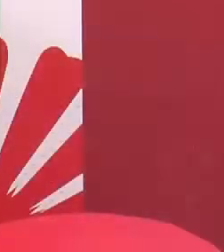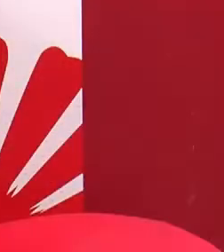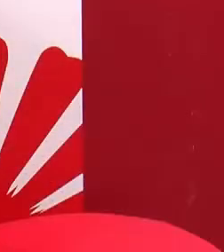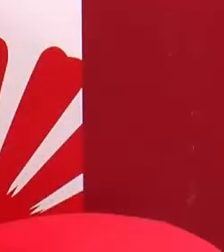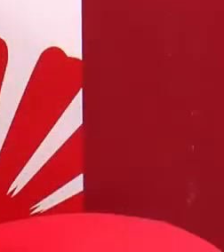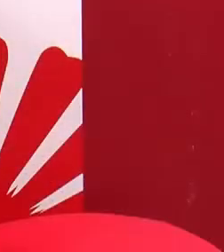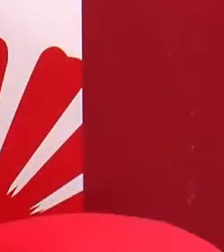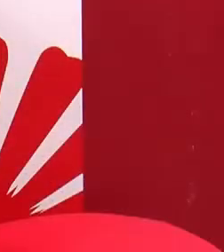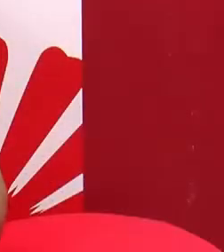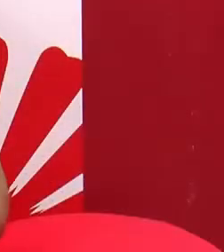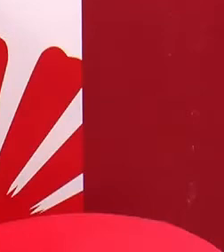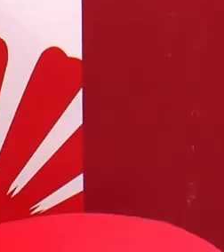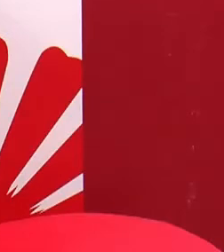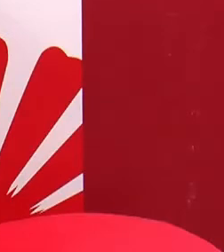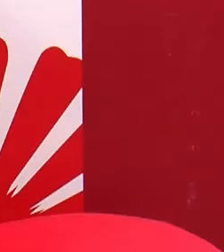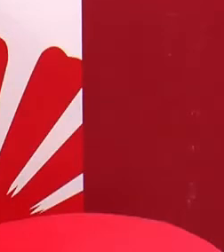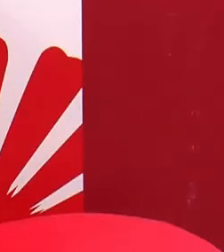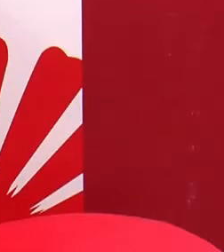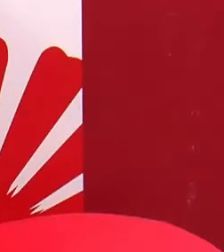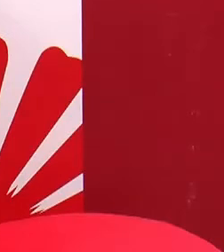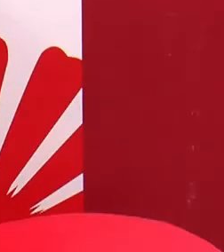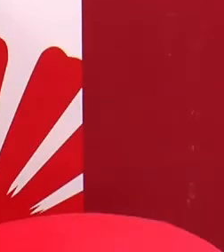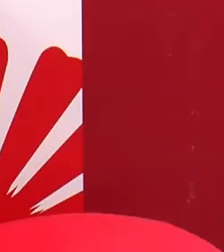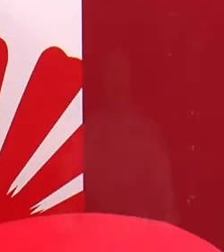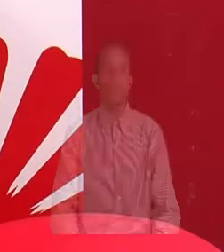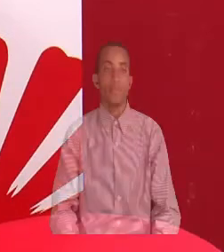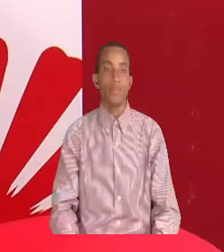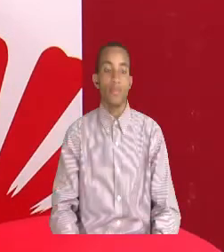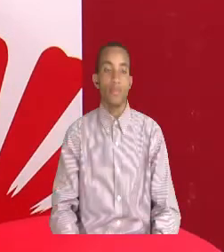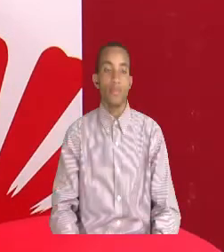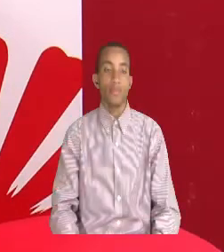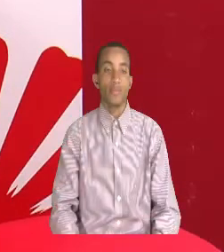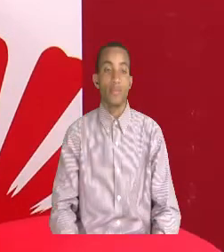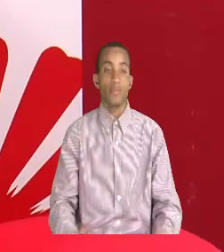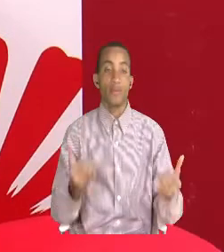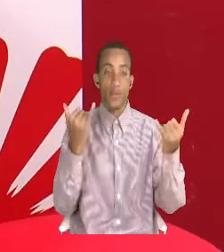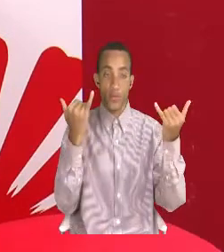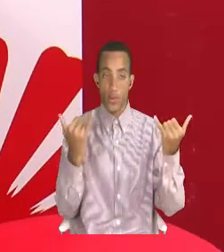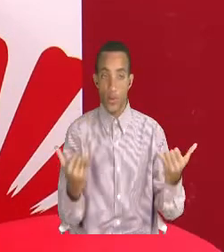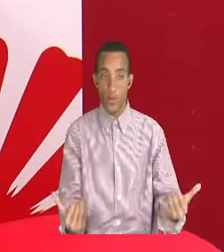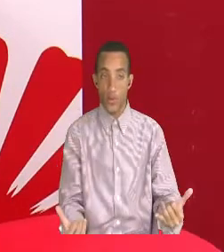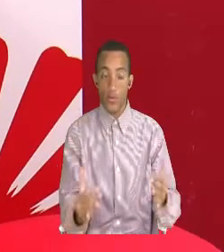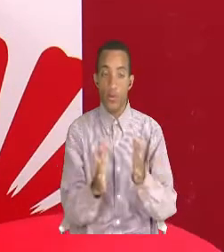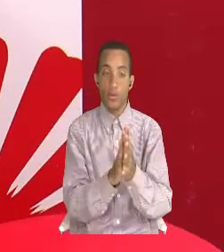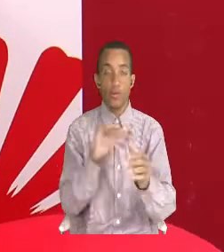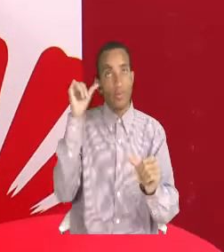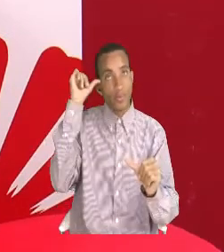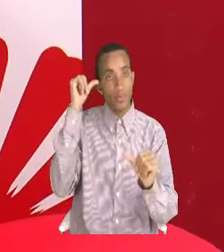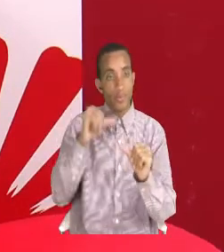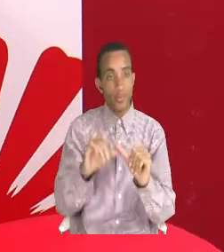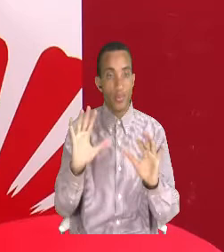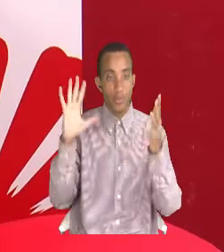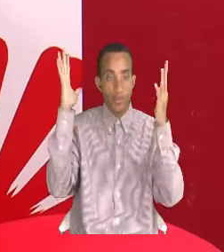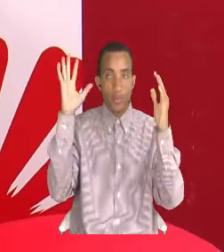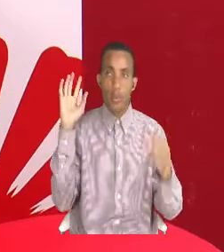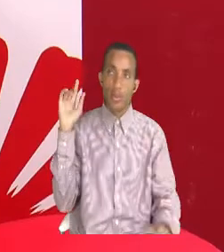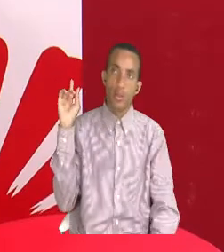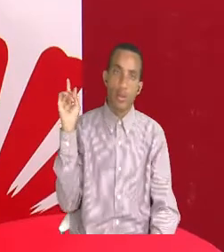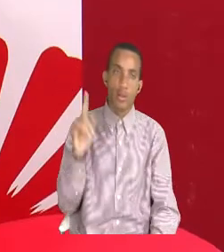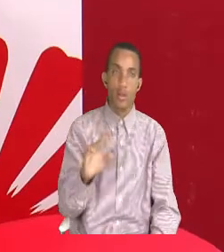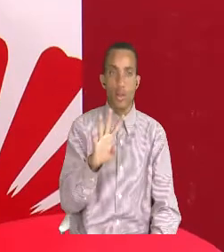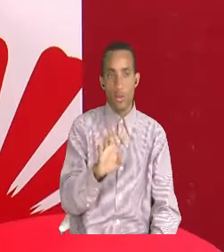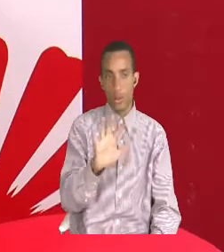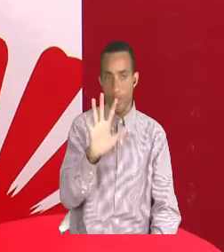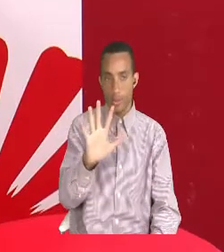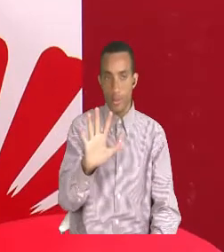Hoy, en el marco del aniversario de Barranca Bermeja, 95 años de vida municipal, nuestra compañera Kiara estuvo por las calles de